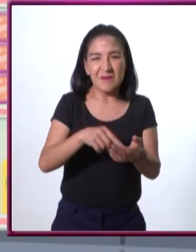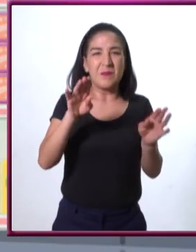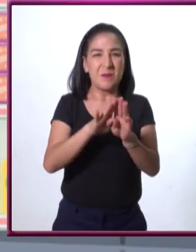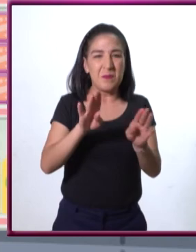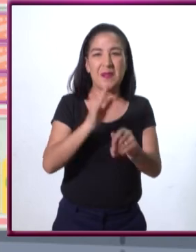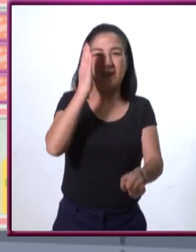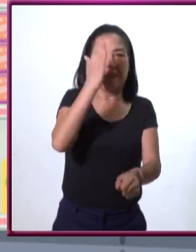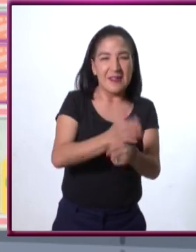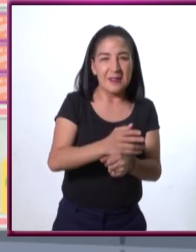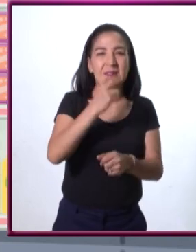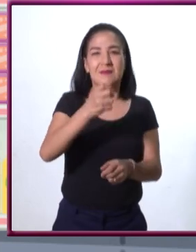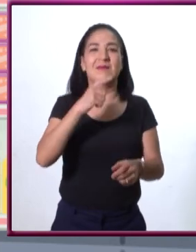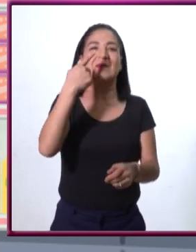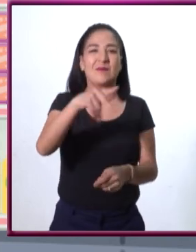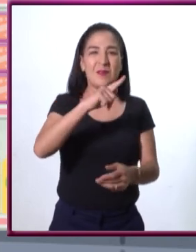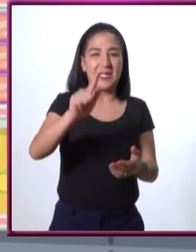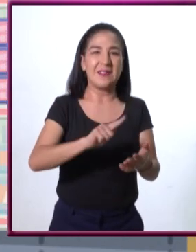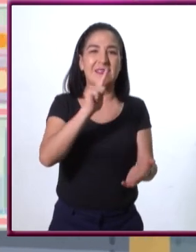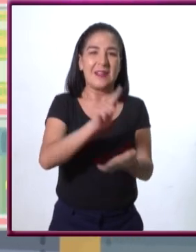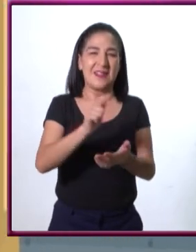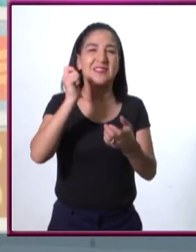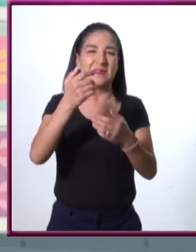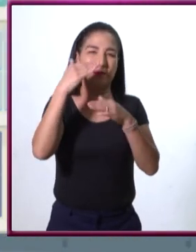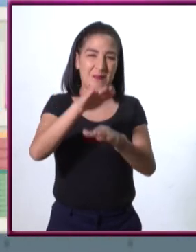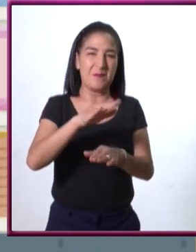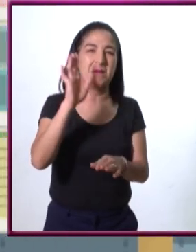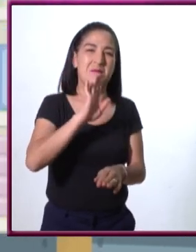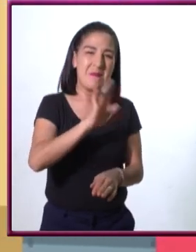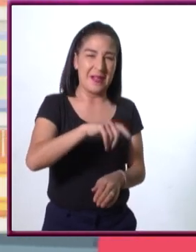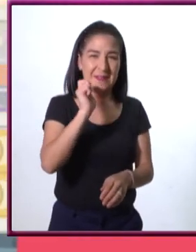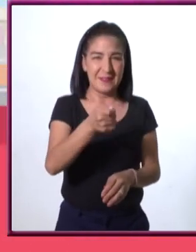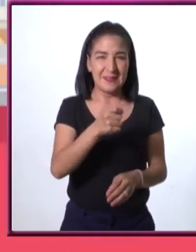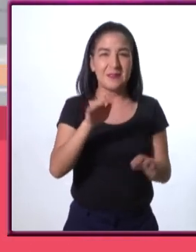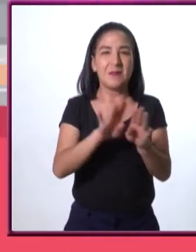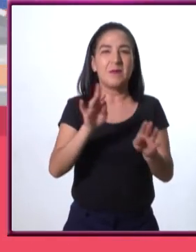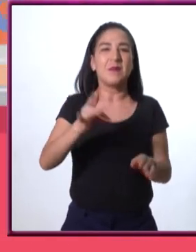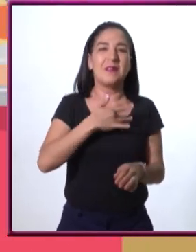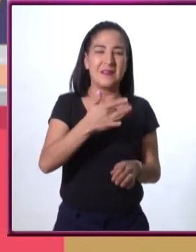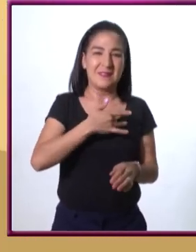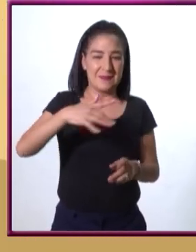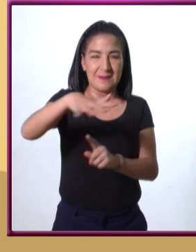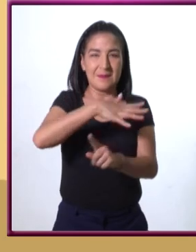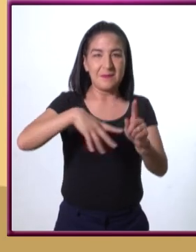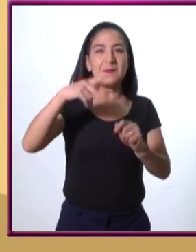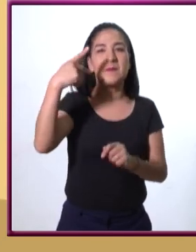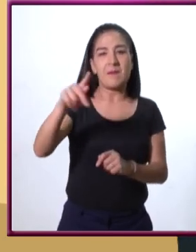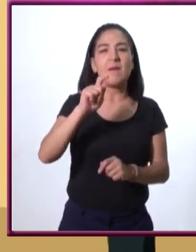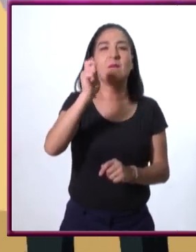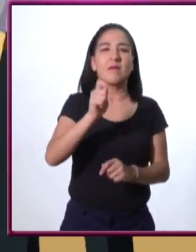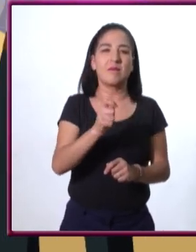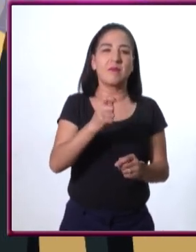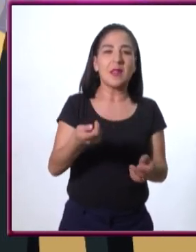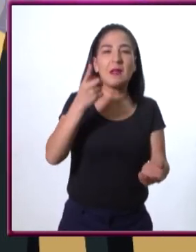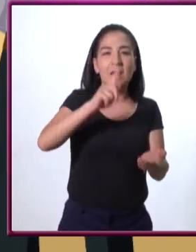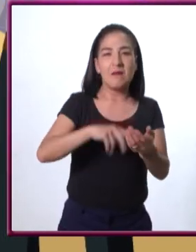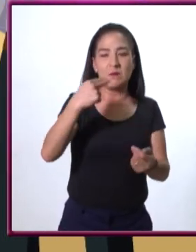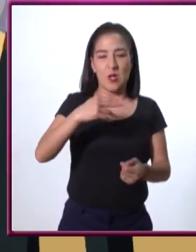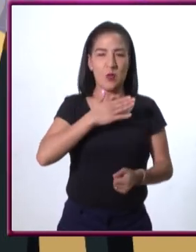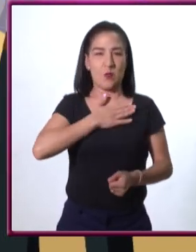es la forma en la que actúa la ley ante un delito. Es la manera establecida en la sociedad occidental de sancionar a través de la